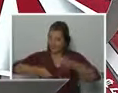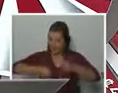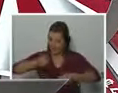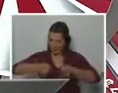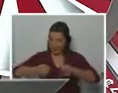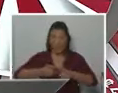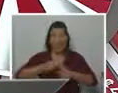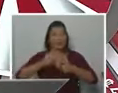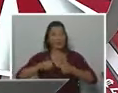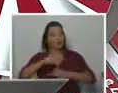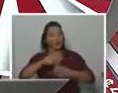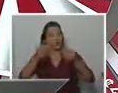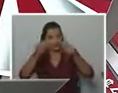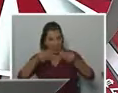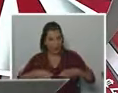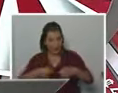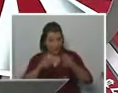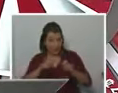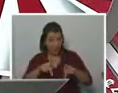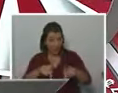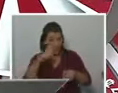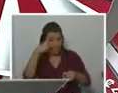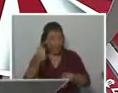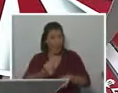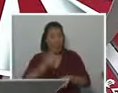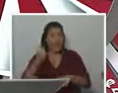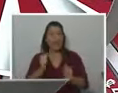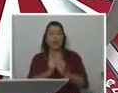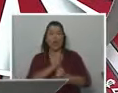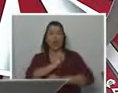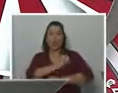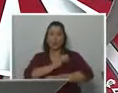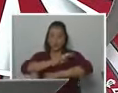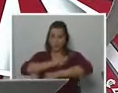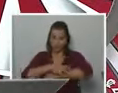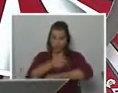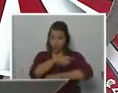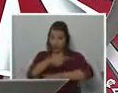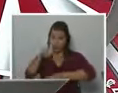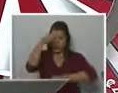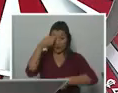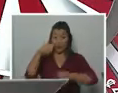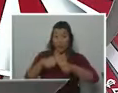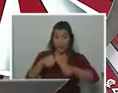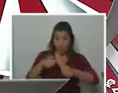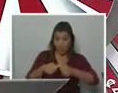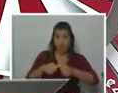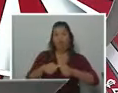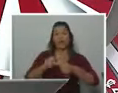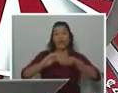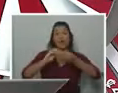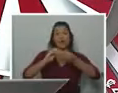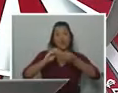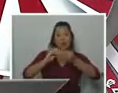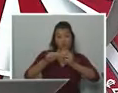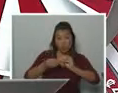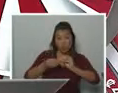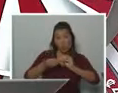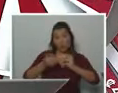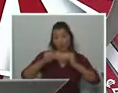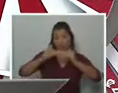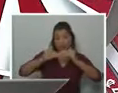8 de septiembre, así que no se pierdan esta oportunidad de ganar con la Junta de Protección Social. Y recuerde que las fracciones bajas, ¿verdad?, tienen más